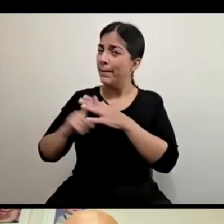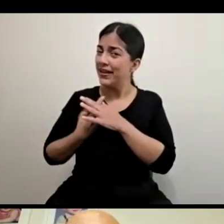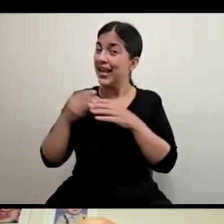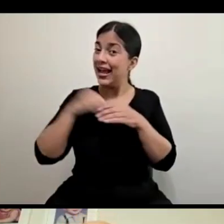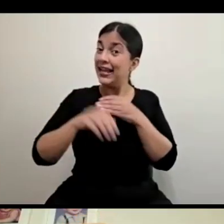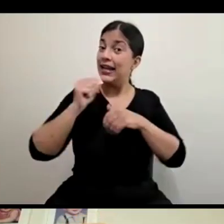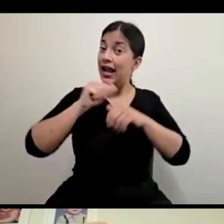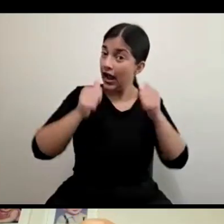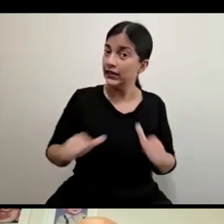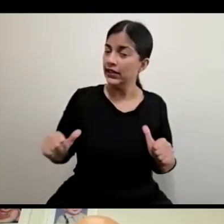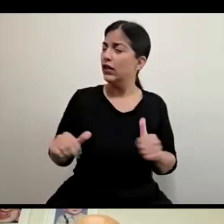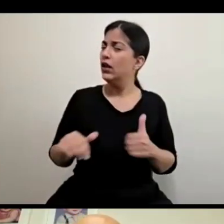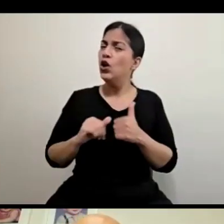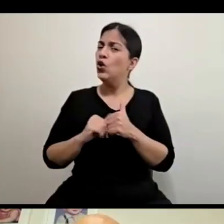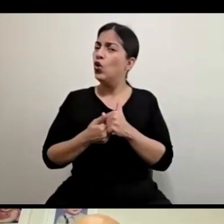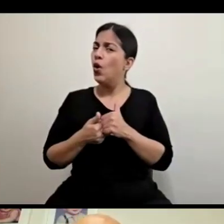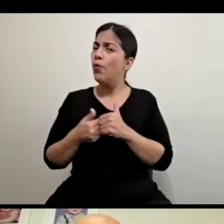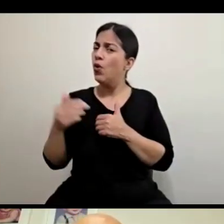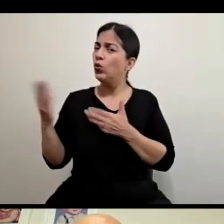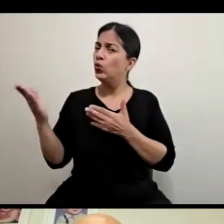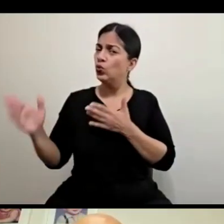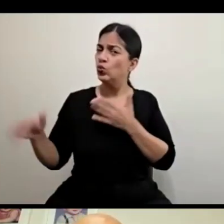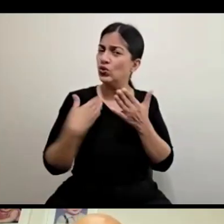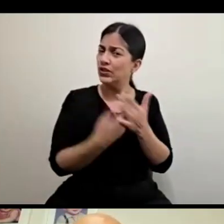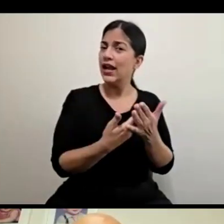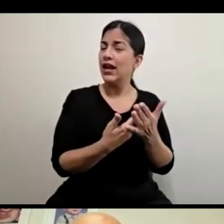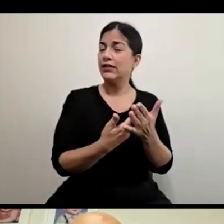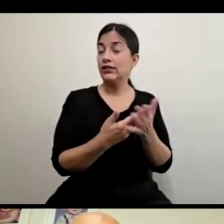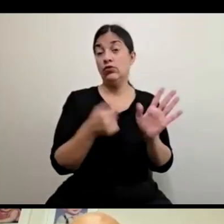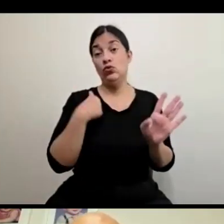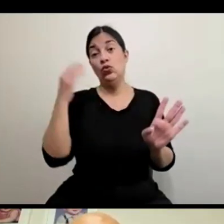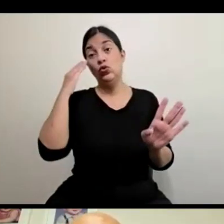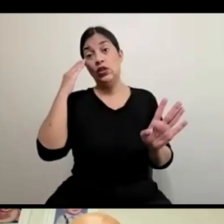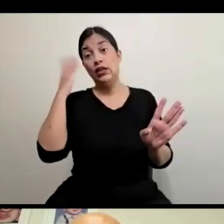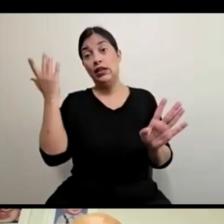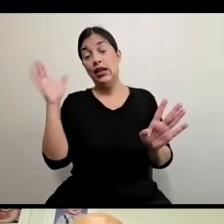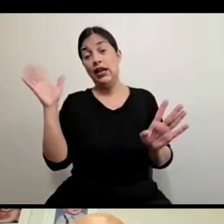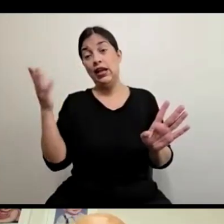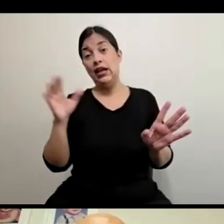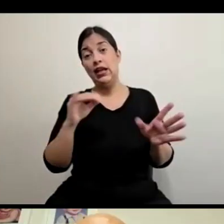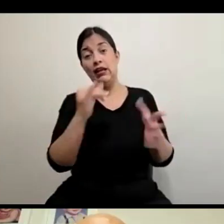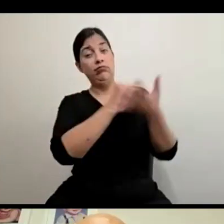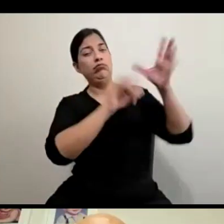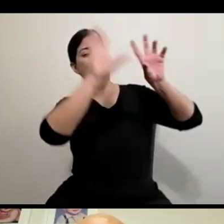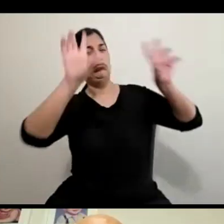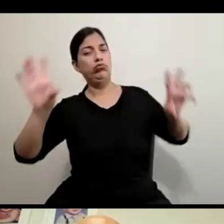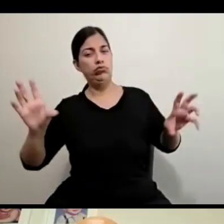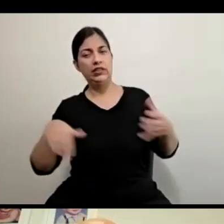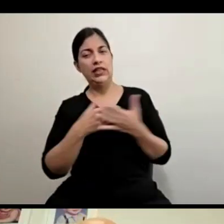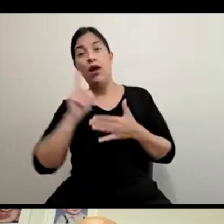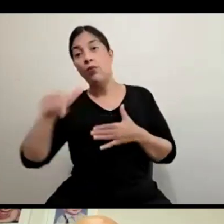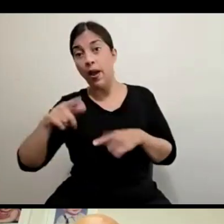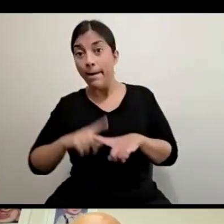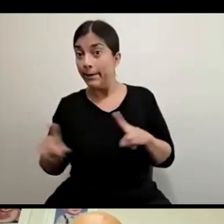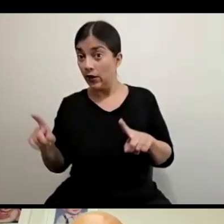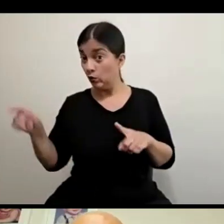artes? ¿Cómo es que tú llegas? Porque yo sé que en verdad la escenografía llega a su momento, sí, pero tú